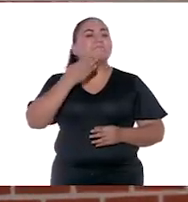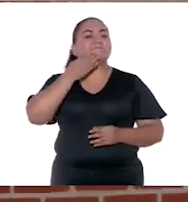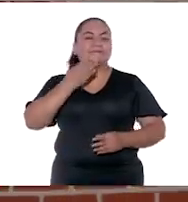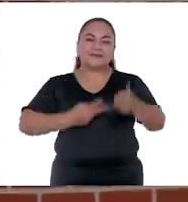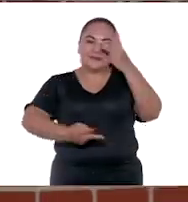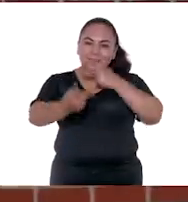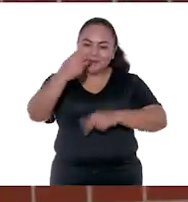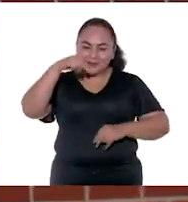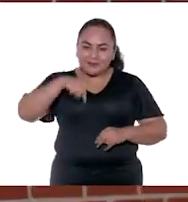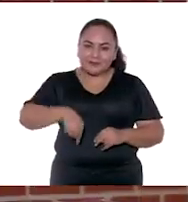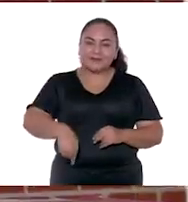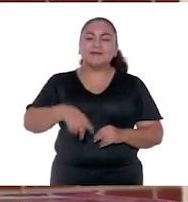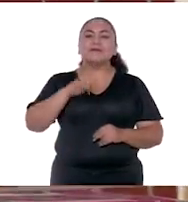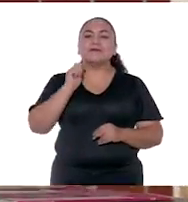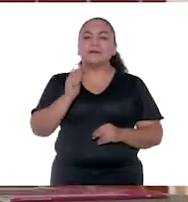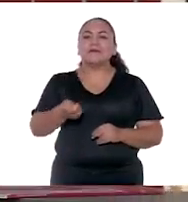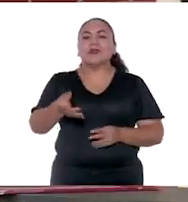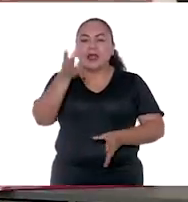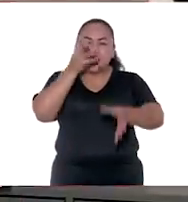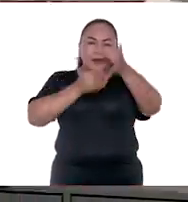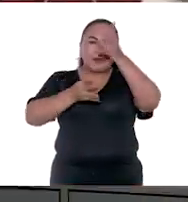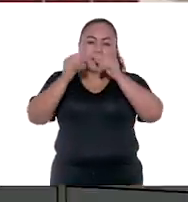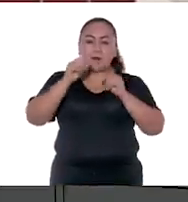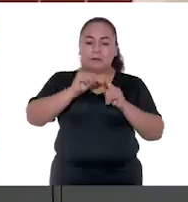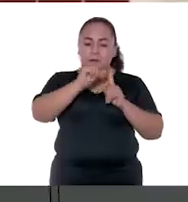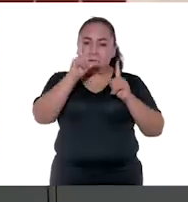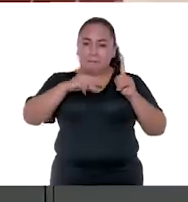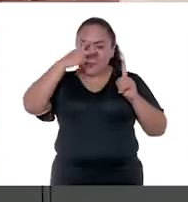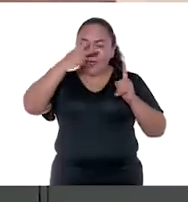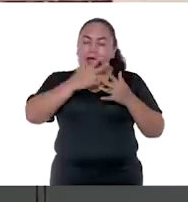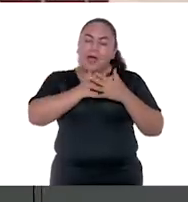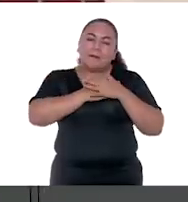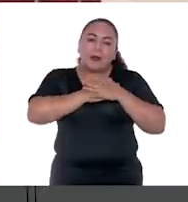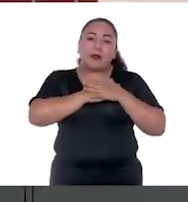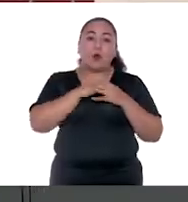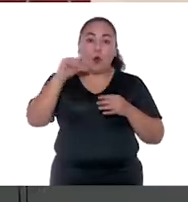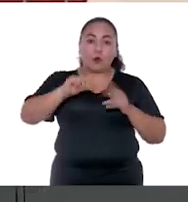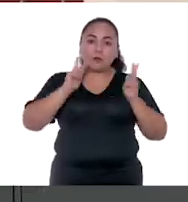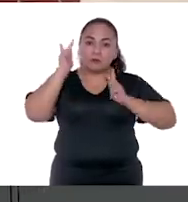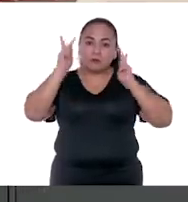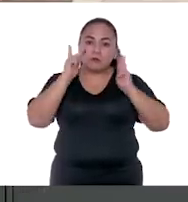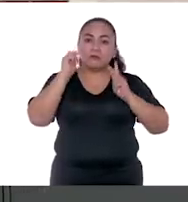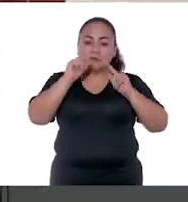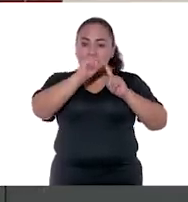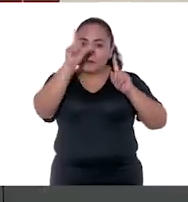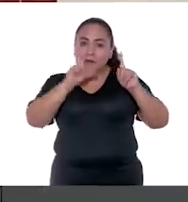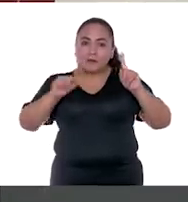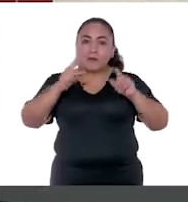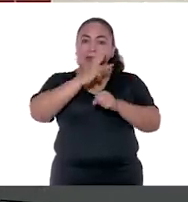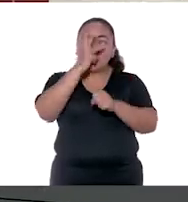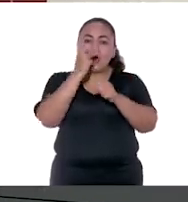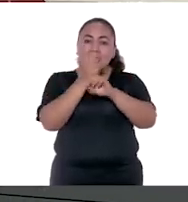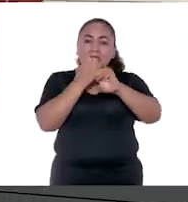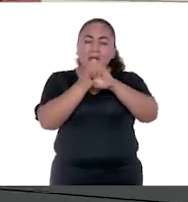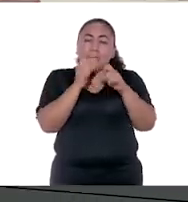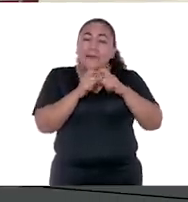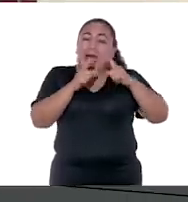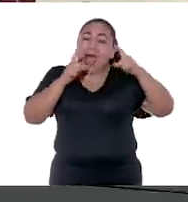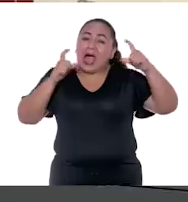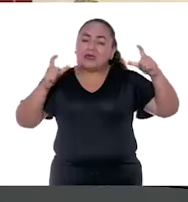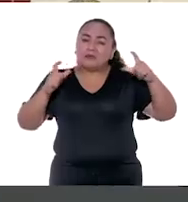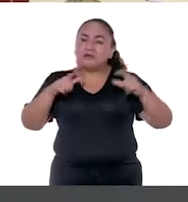Bienvenidos a Aprendiendo a Amar a México. Hoy visitaremos el tercer estado más grande de nuestro país. ¿Saben cuál